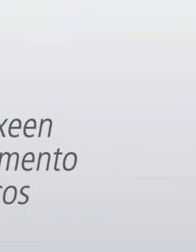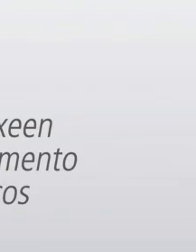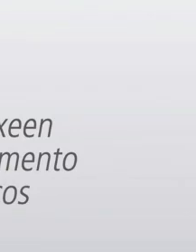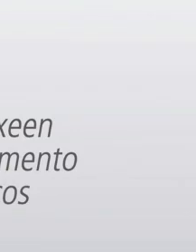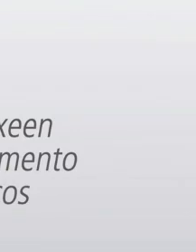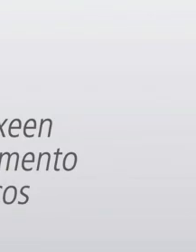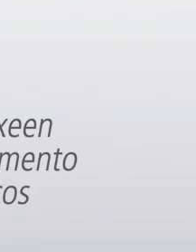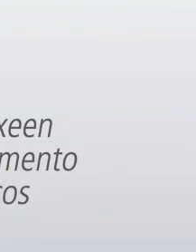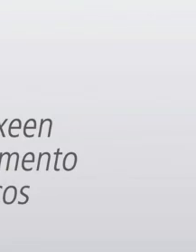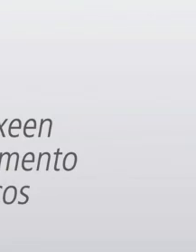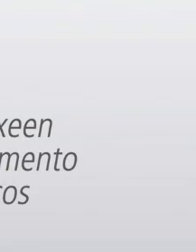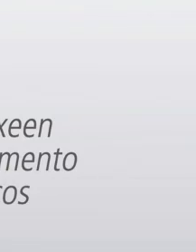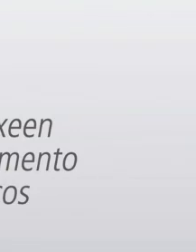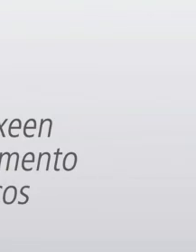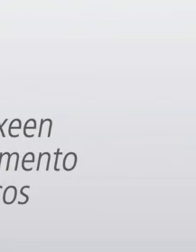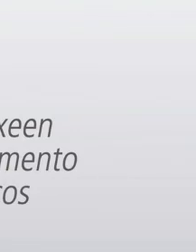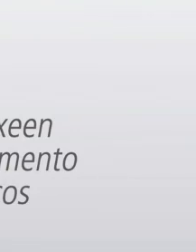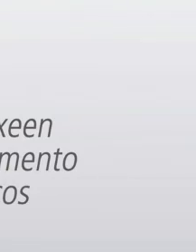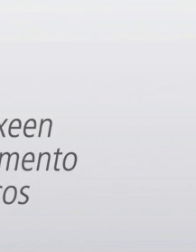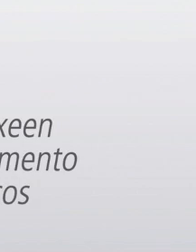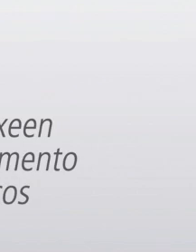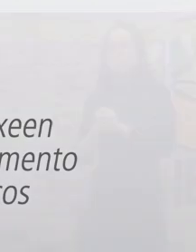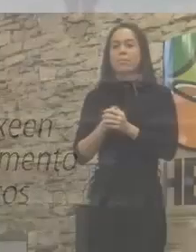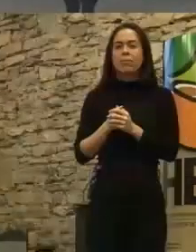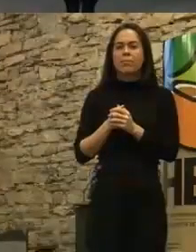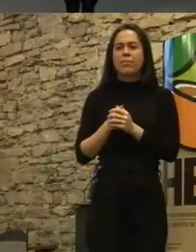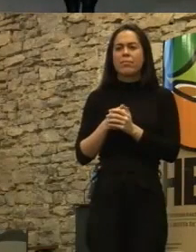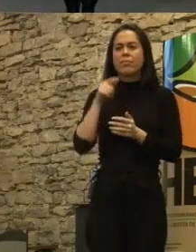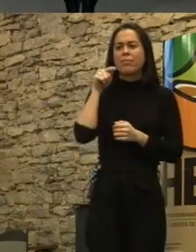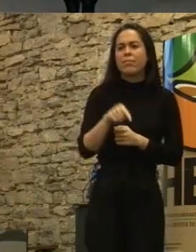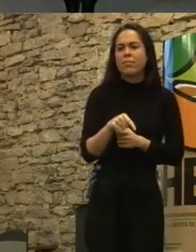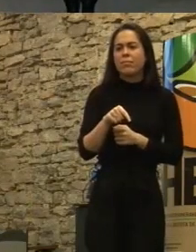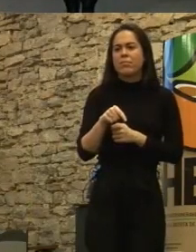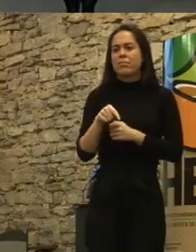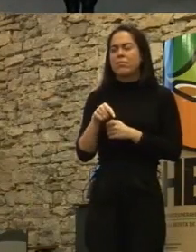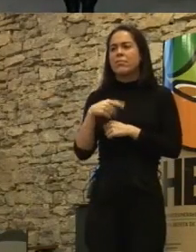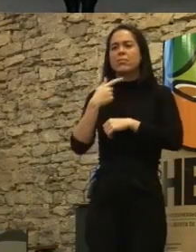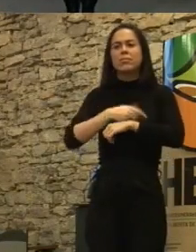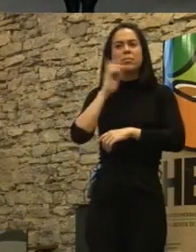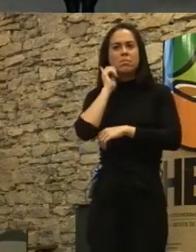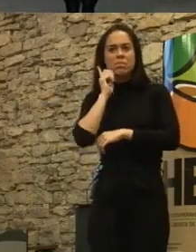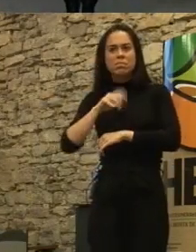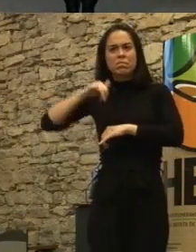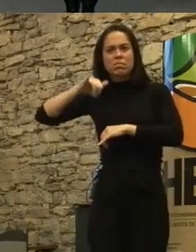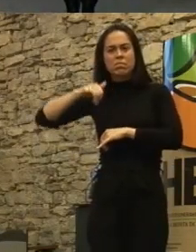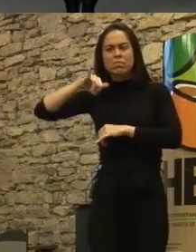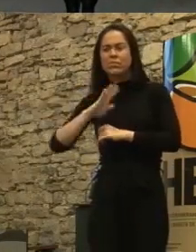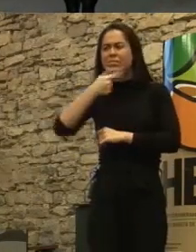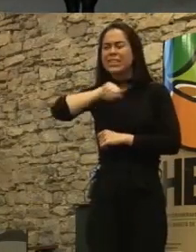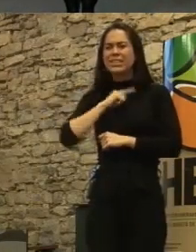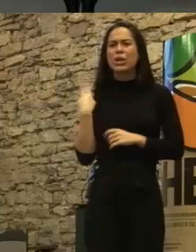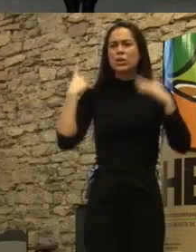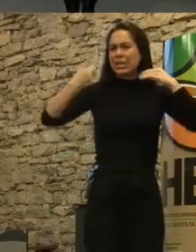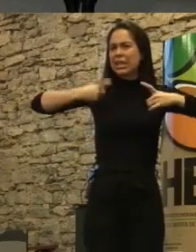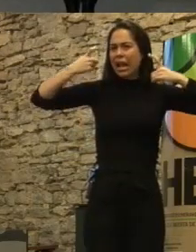Bueno, egunon, eta eskerrik asko partaidetzari buruzko jardunaldi honetara, etortzeagatik. Trataré de leer esta